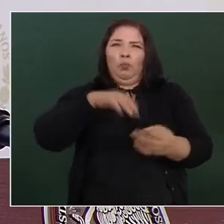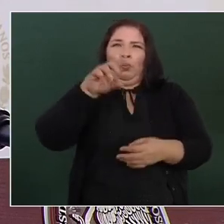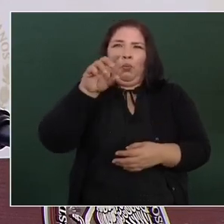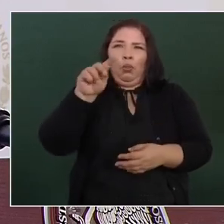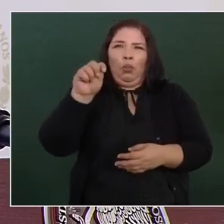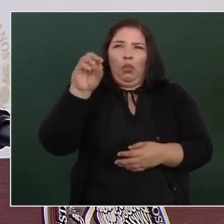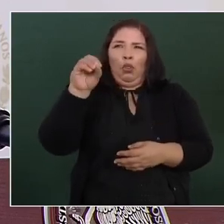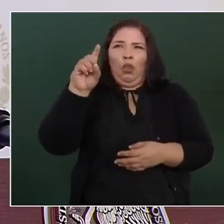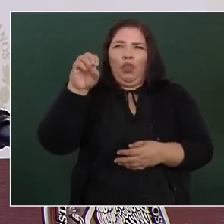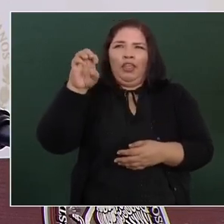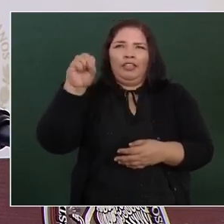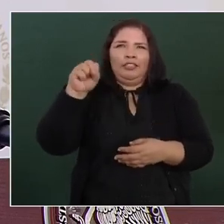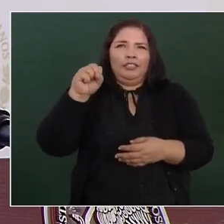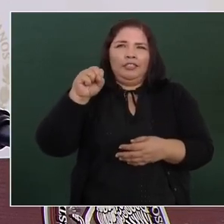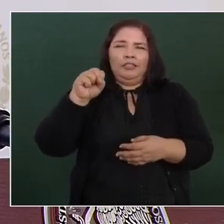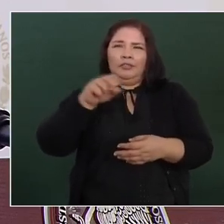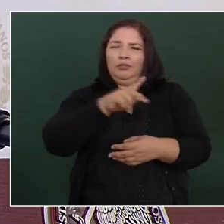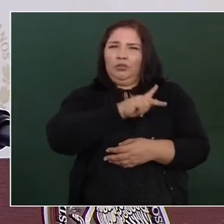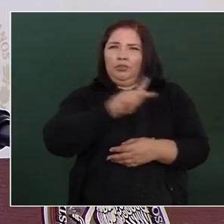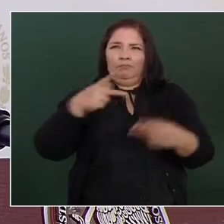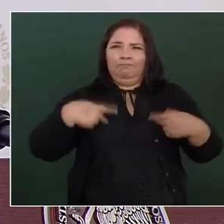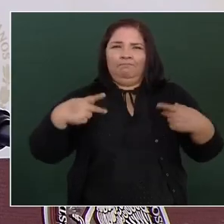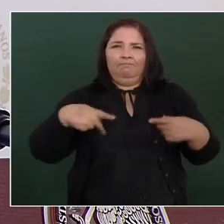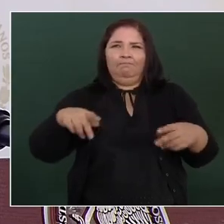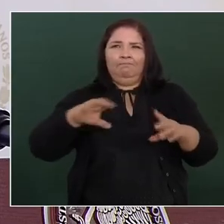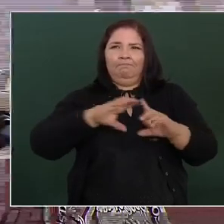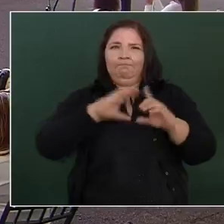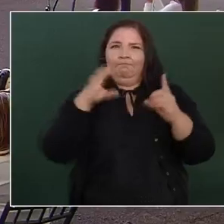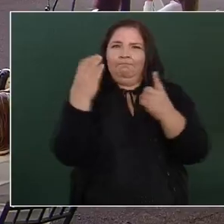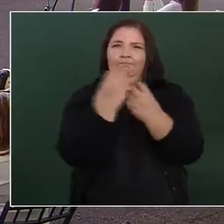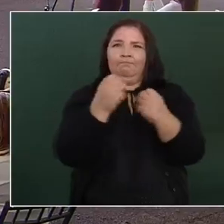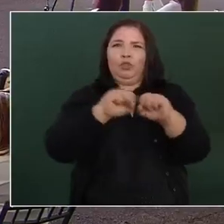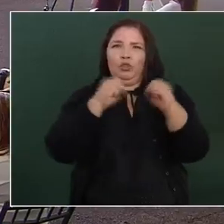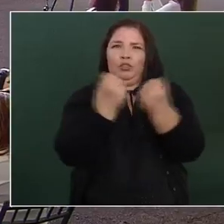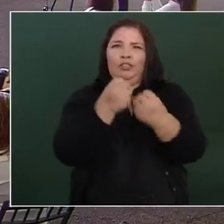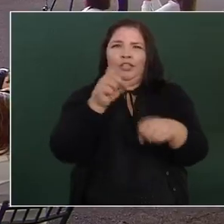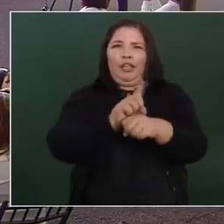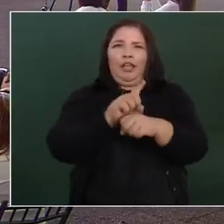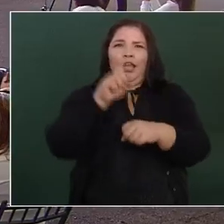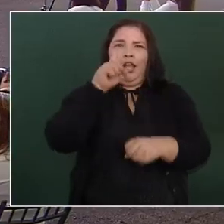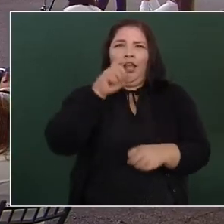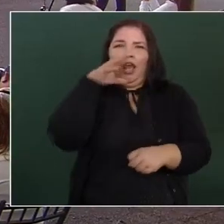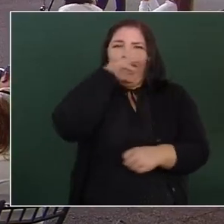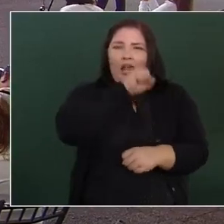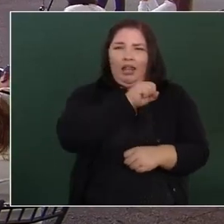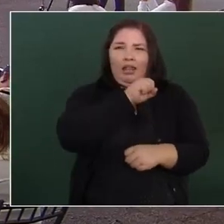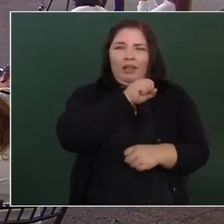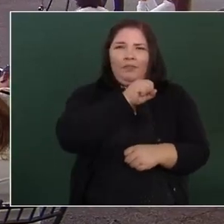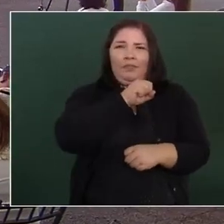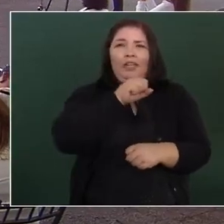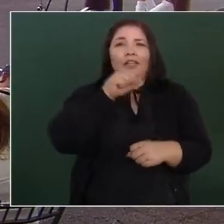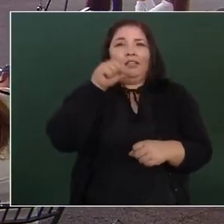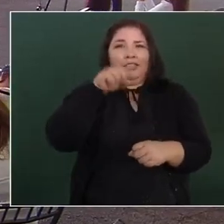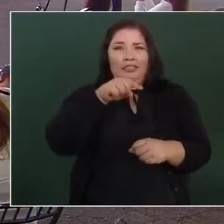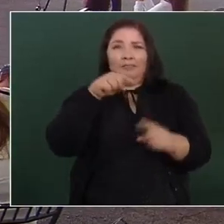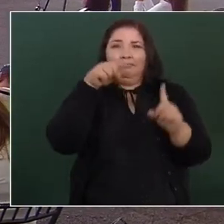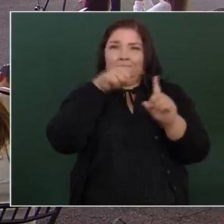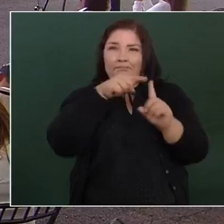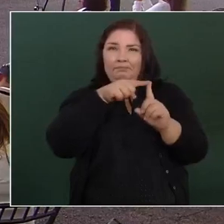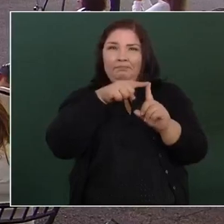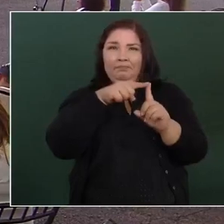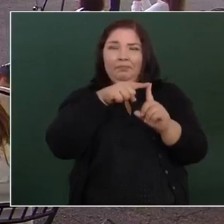los habitantes de la sociedad de Aguascalientes. Como saben, fue la primera